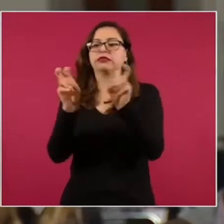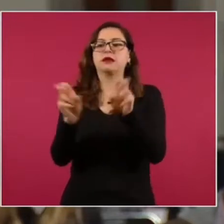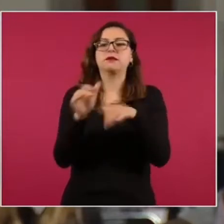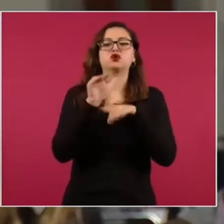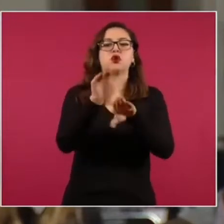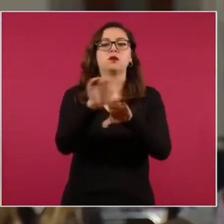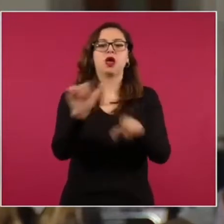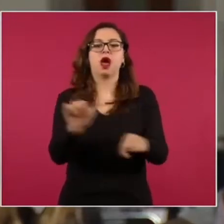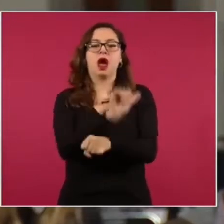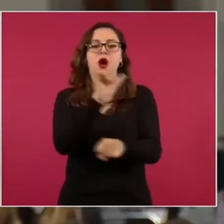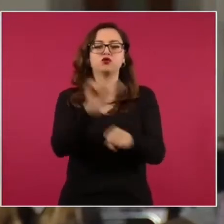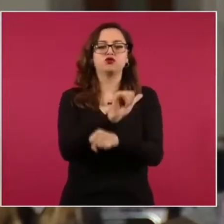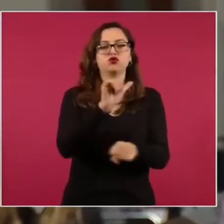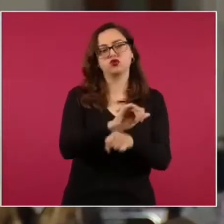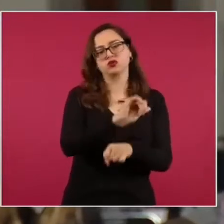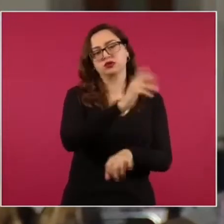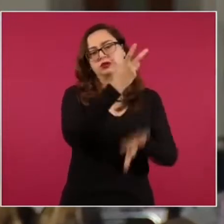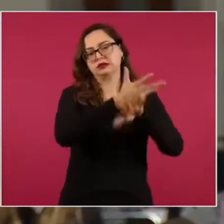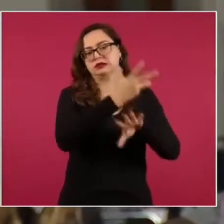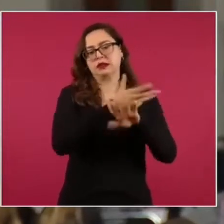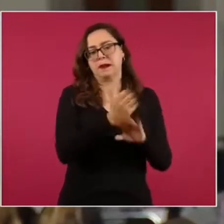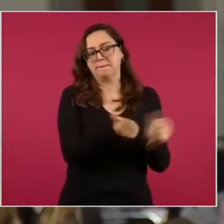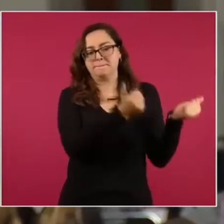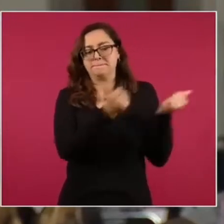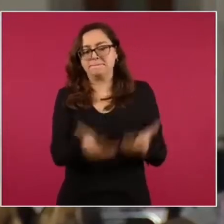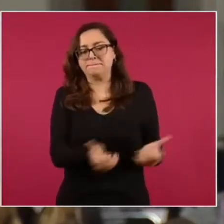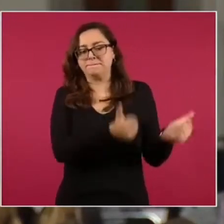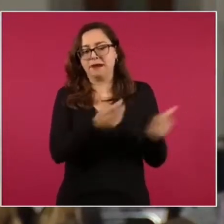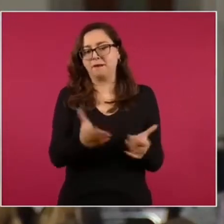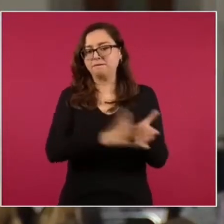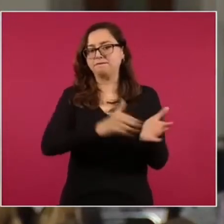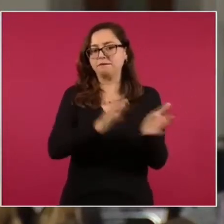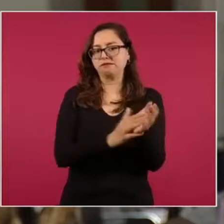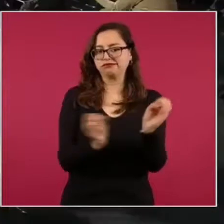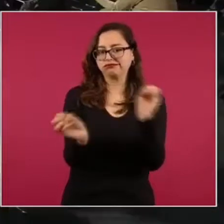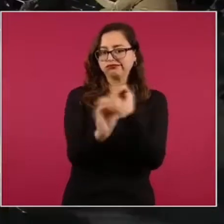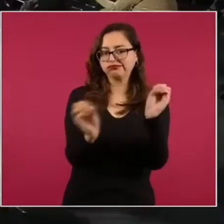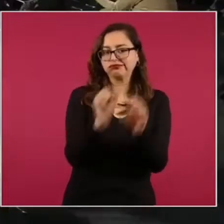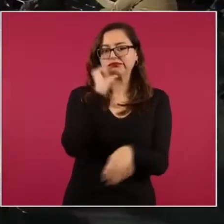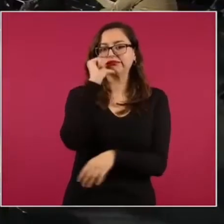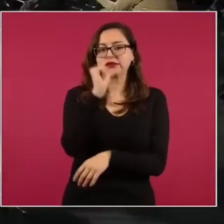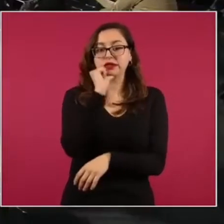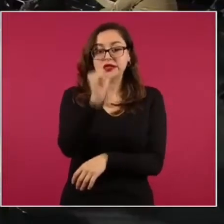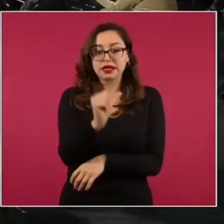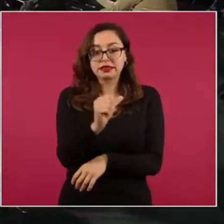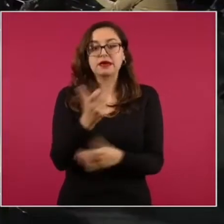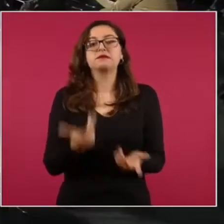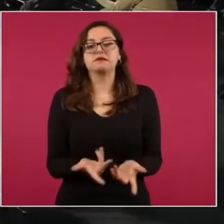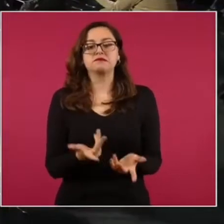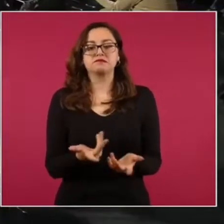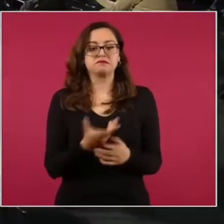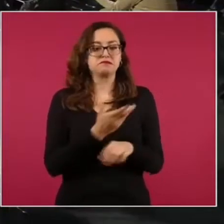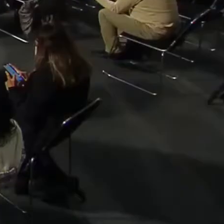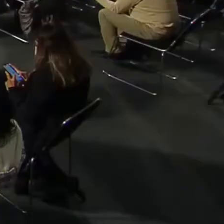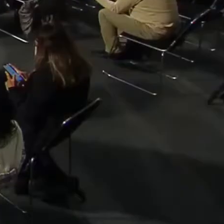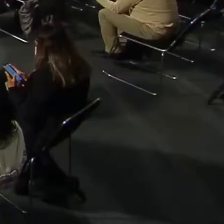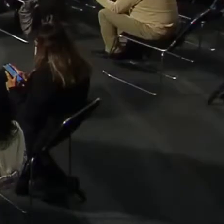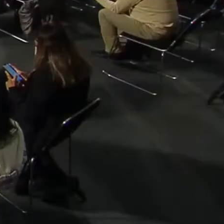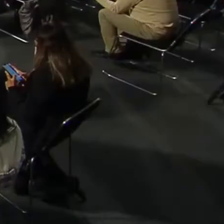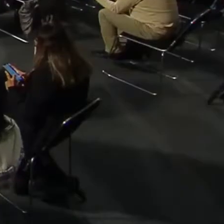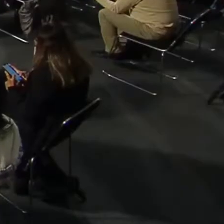de los vehículos extranjeros de procedencia ilícita. Que si bien ya se ha dado paso, por ejemplo en Sonora